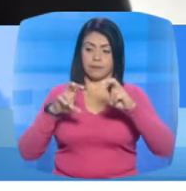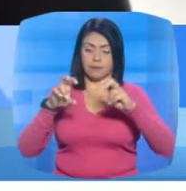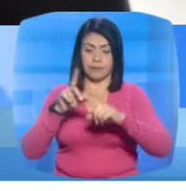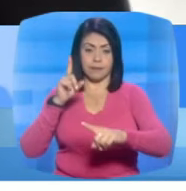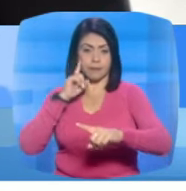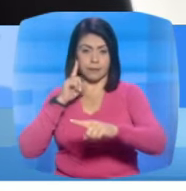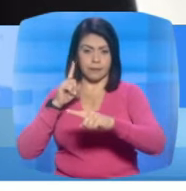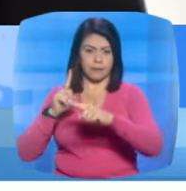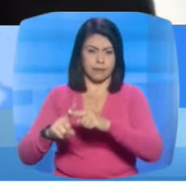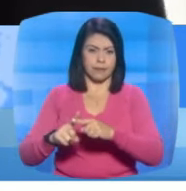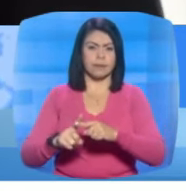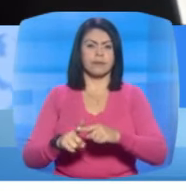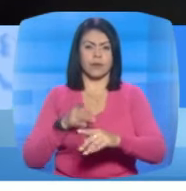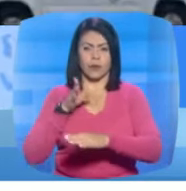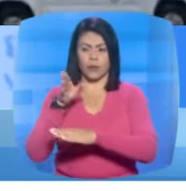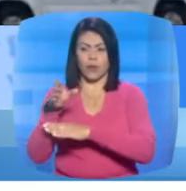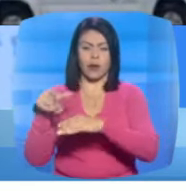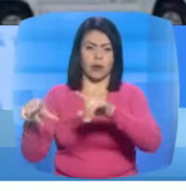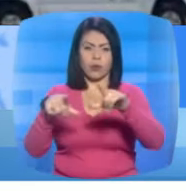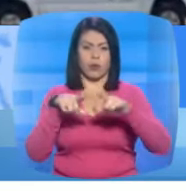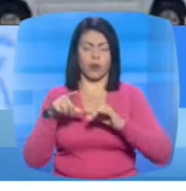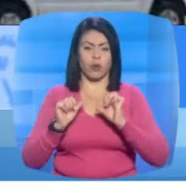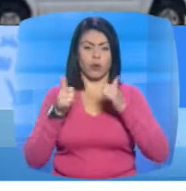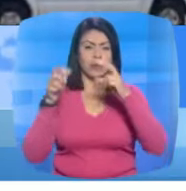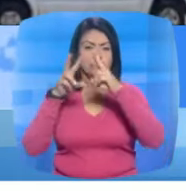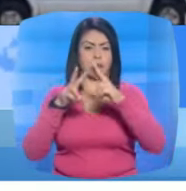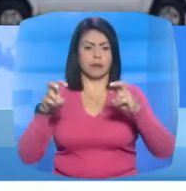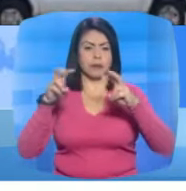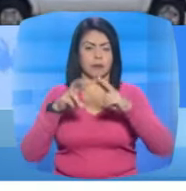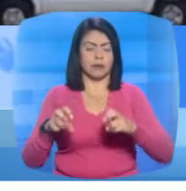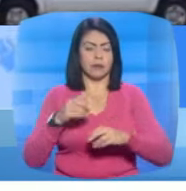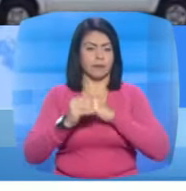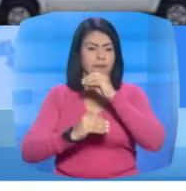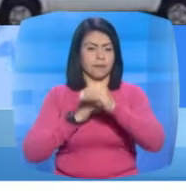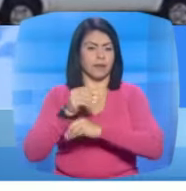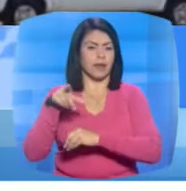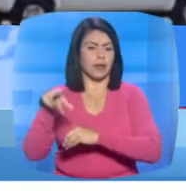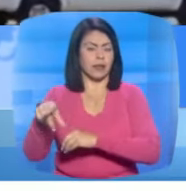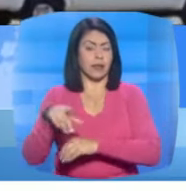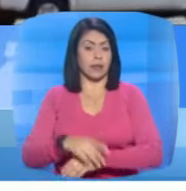y Criminalísticas acudieron al sitio para iniciar las investigaciones con